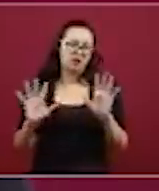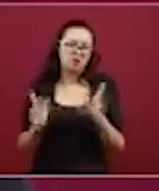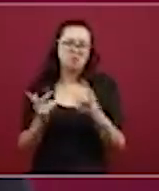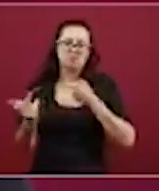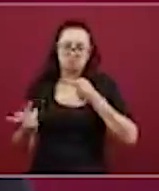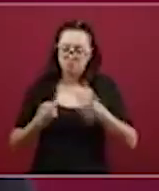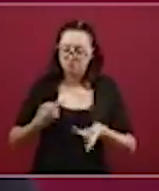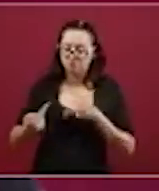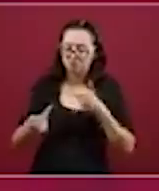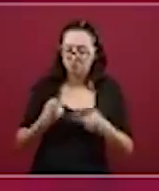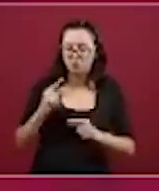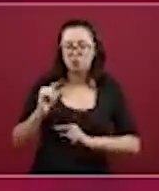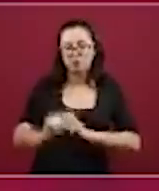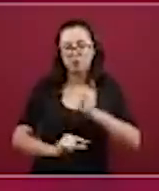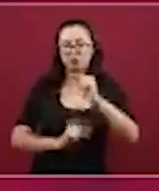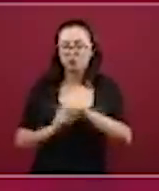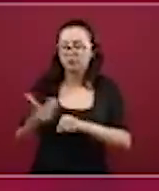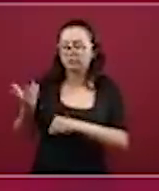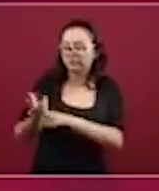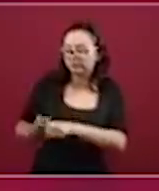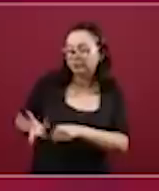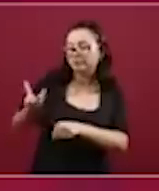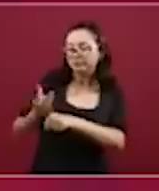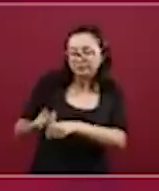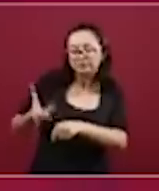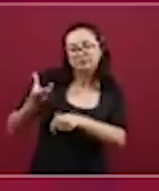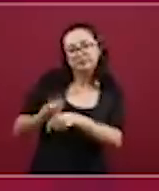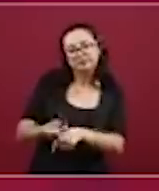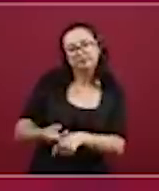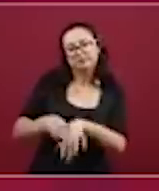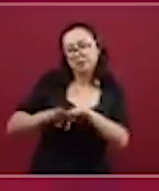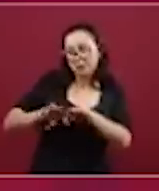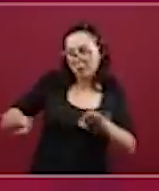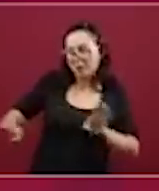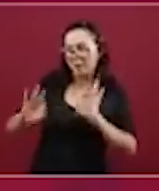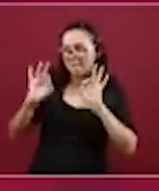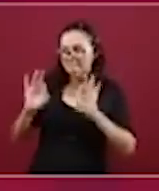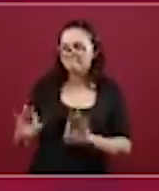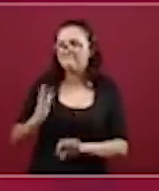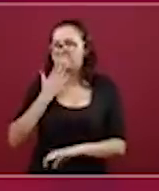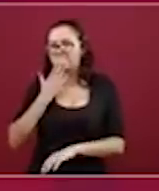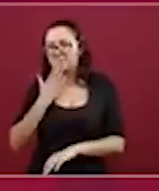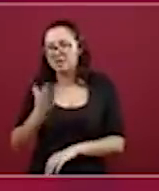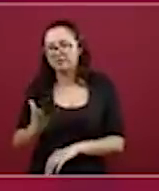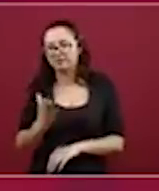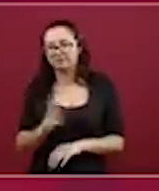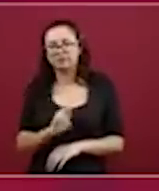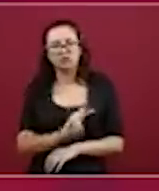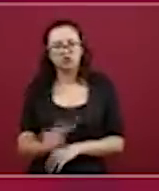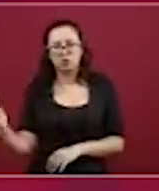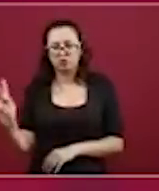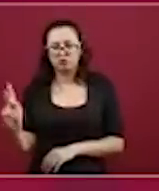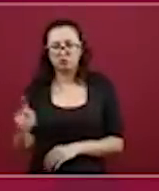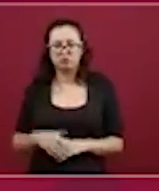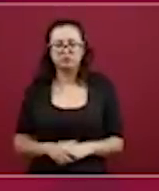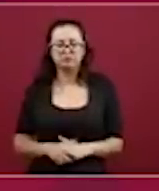es regularizar a todos los trabajadores. O sea, para